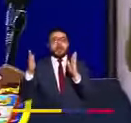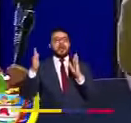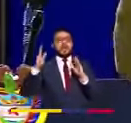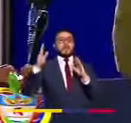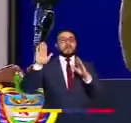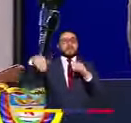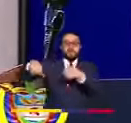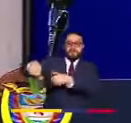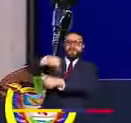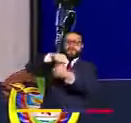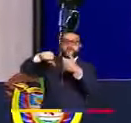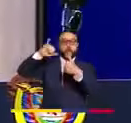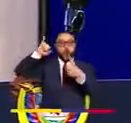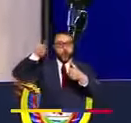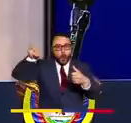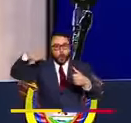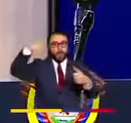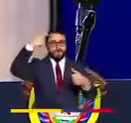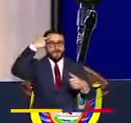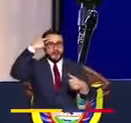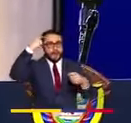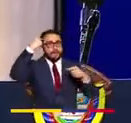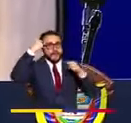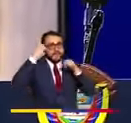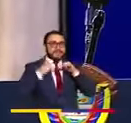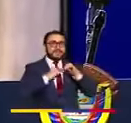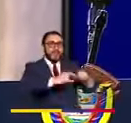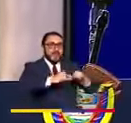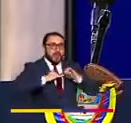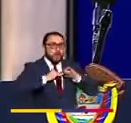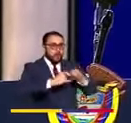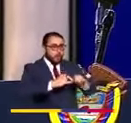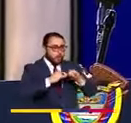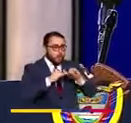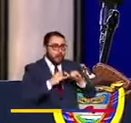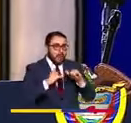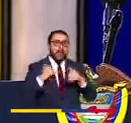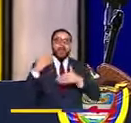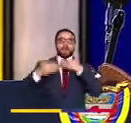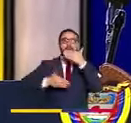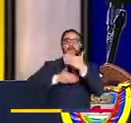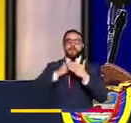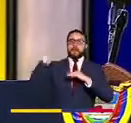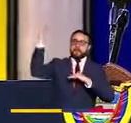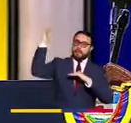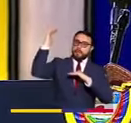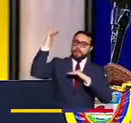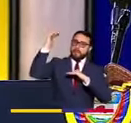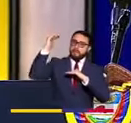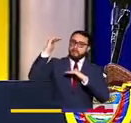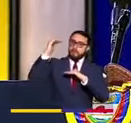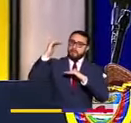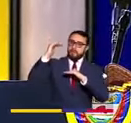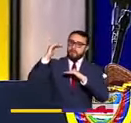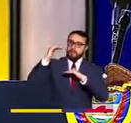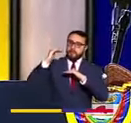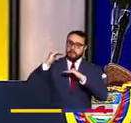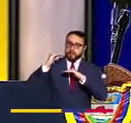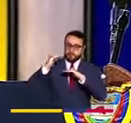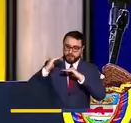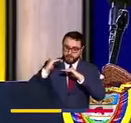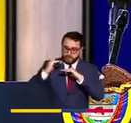la misma idea, el siguiente, esto cada vez se va a reducir más y más y más hasta